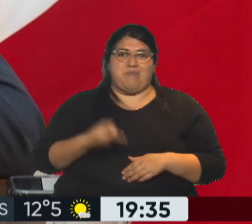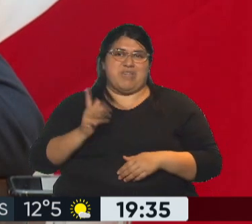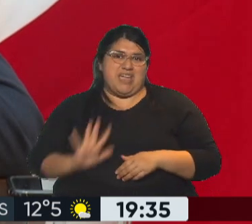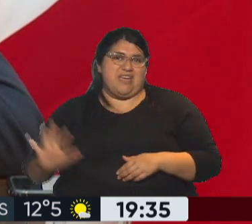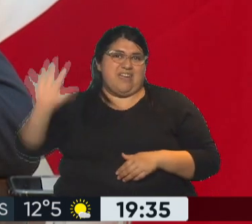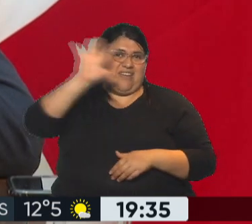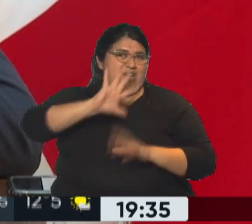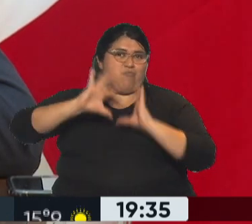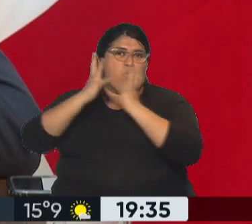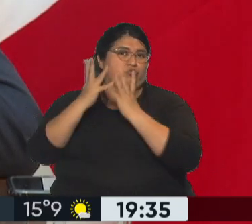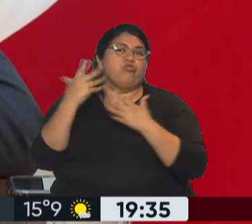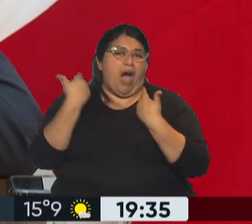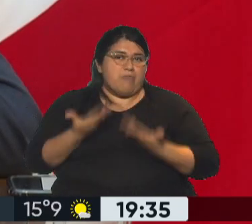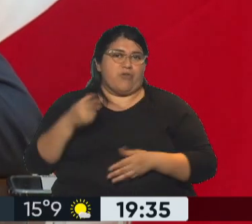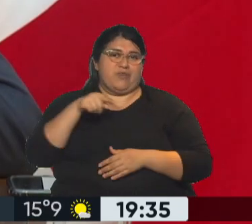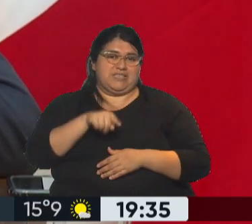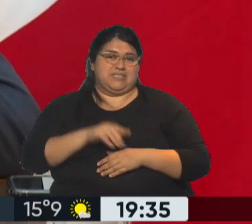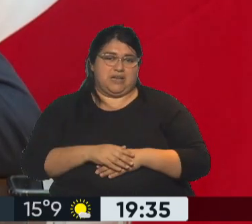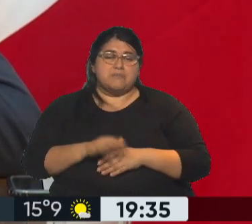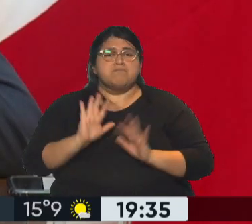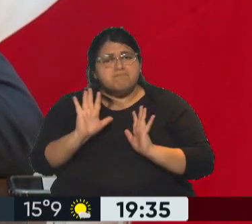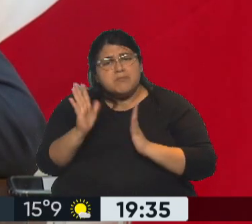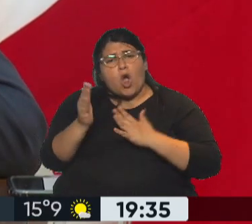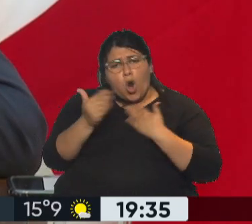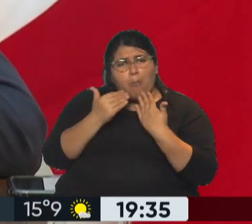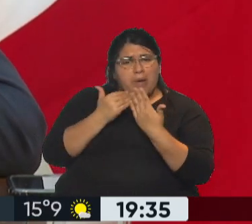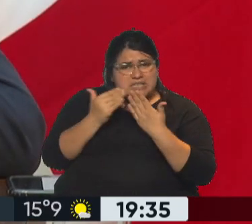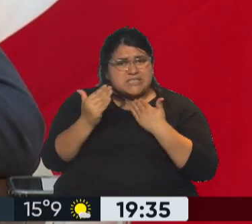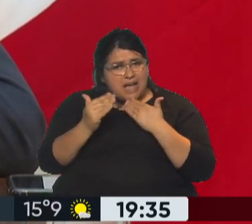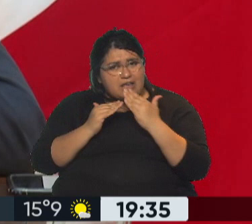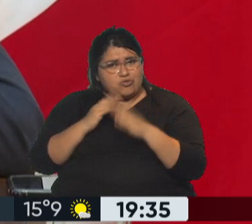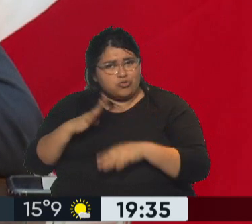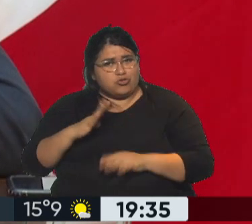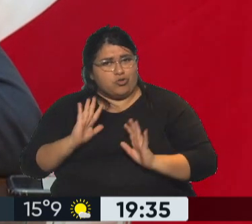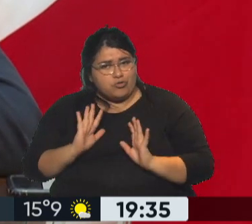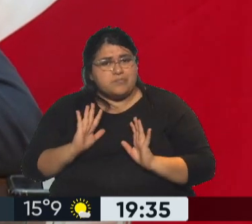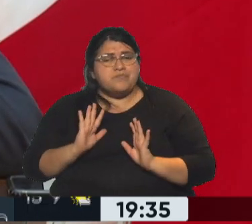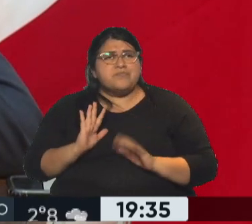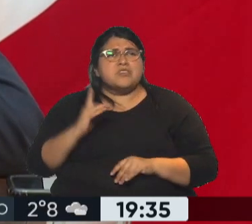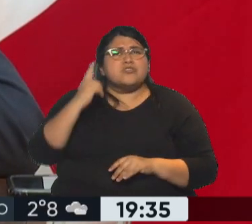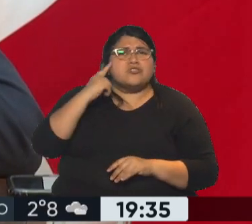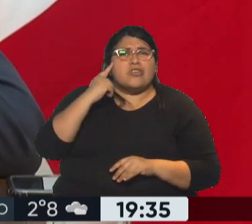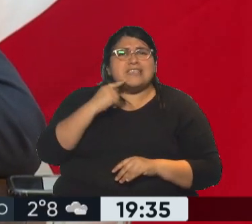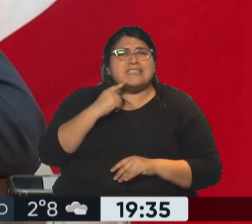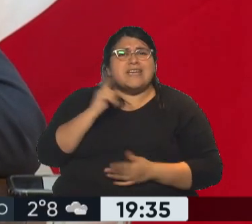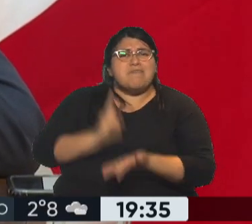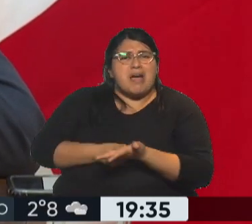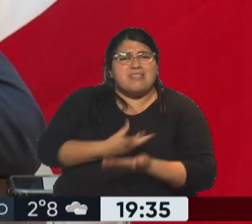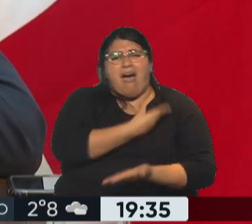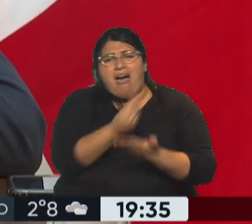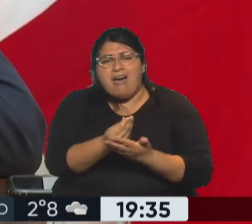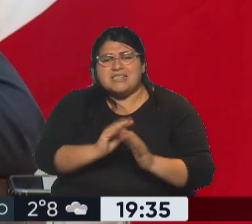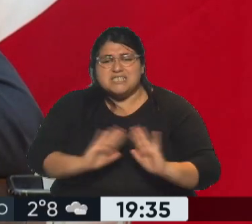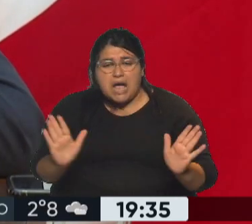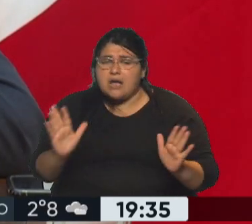continente. Estamos conversando, porque también lo que queremos no es imponer un candidato, es tratar de lograr